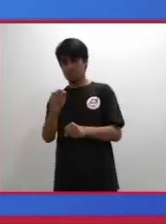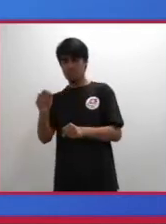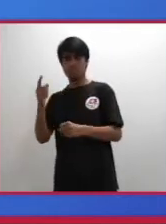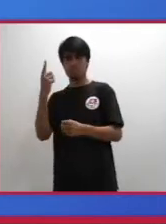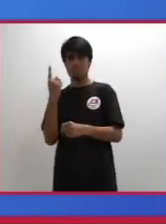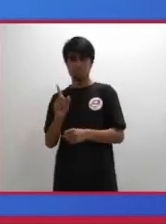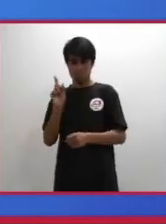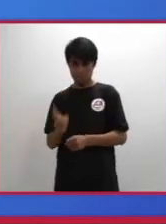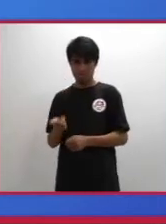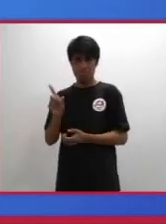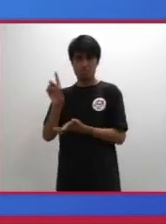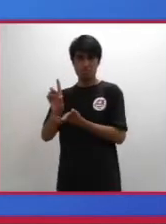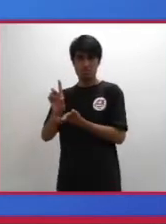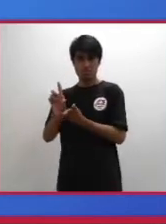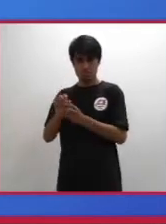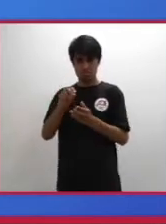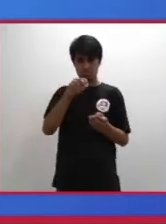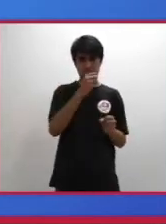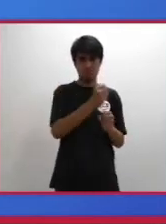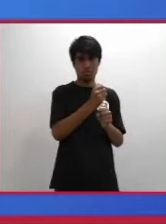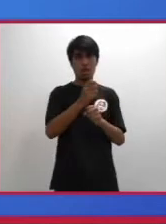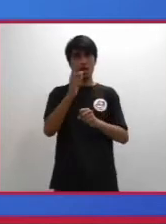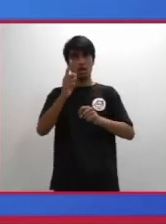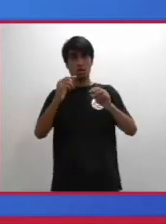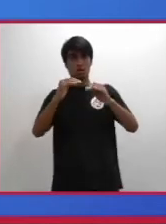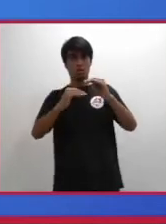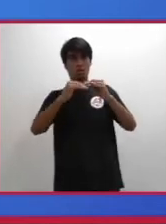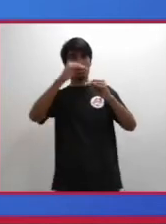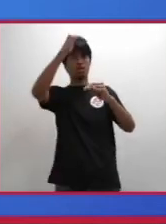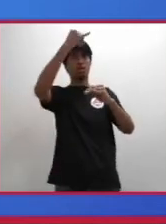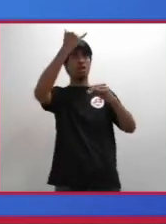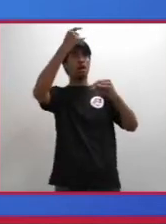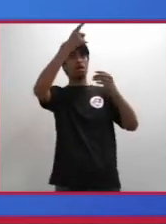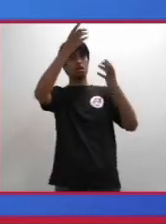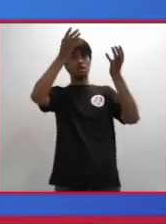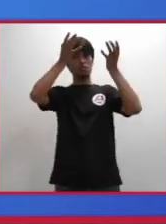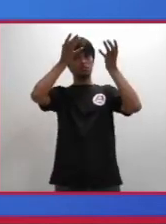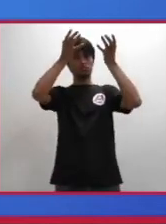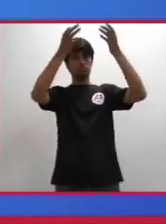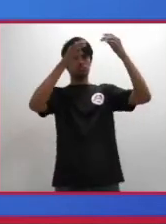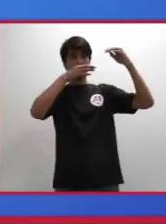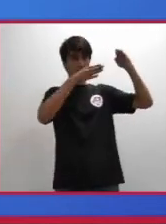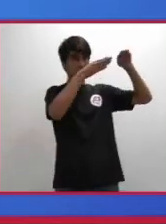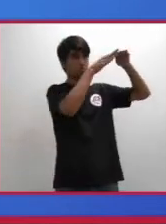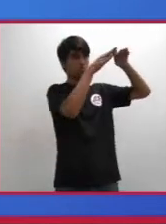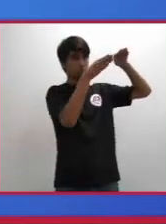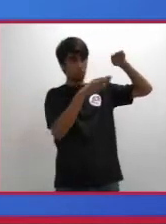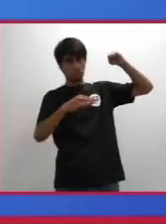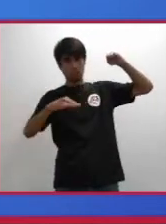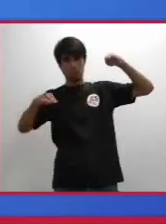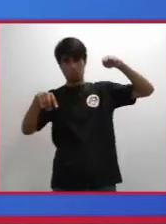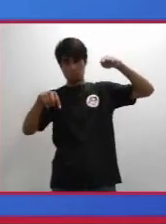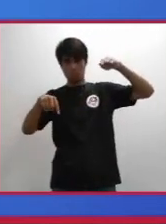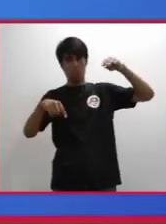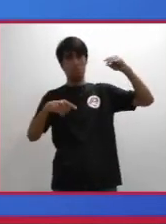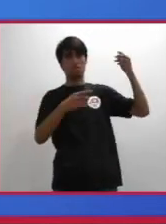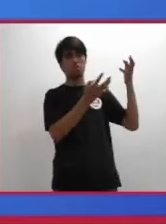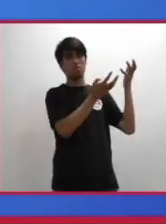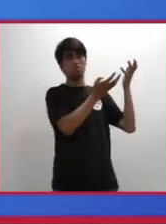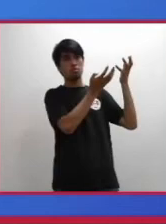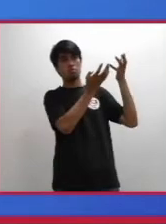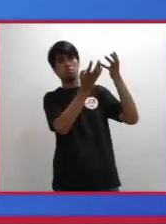este caso vemos de que en una altura está trabajando una maquinaria pesada y debajo un obrero